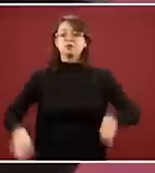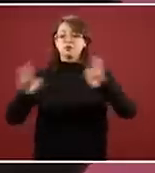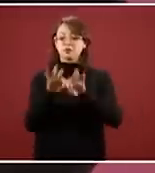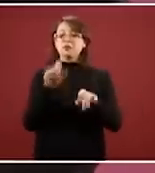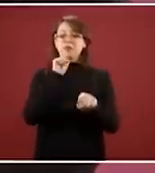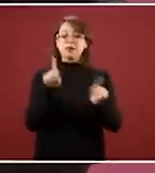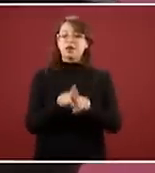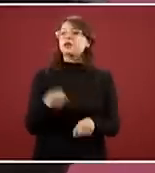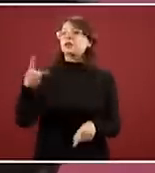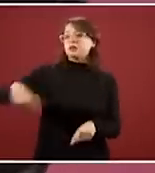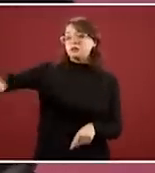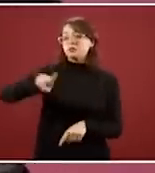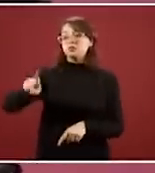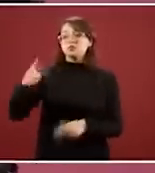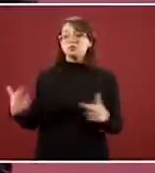creyentes.